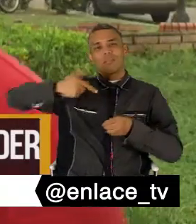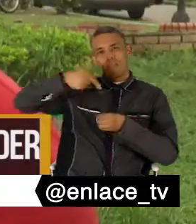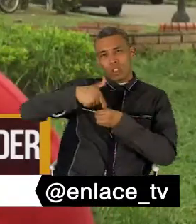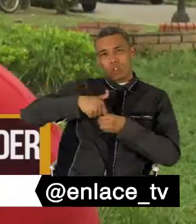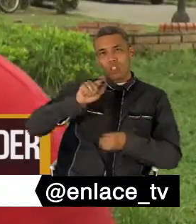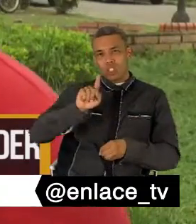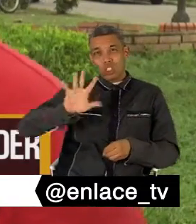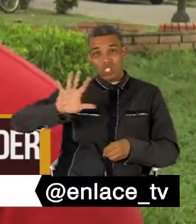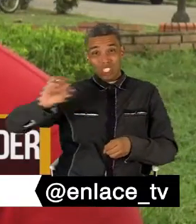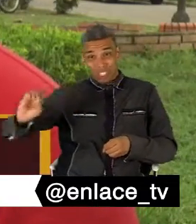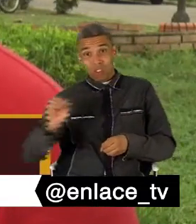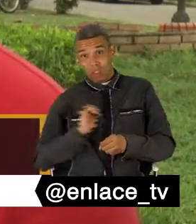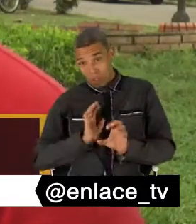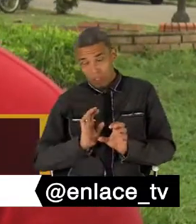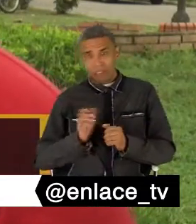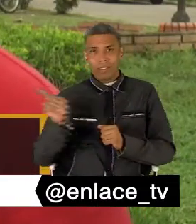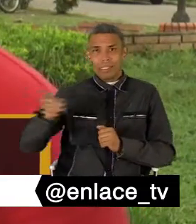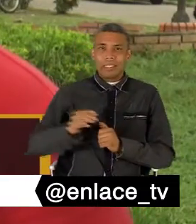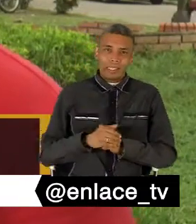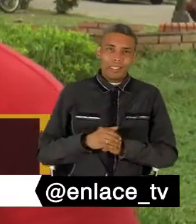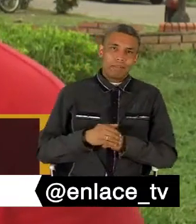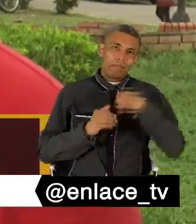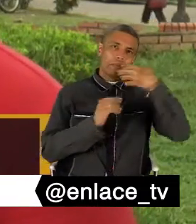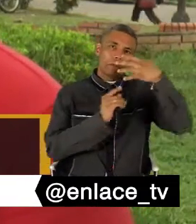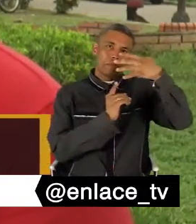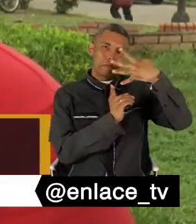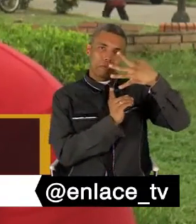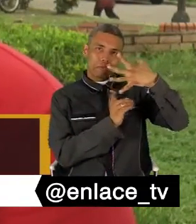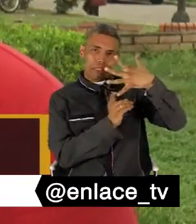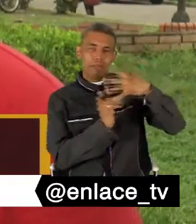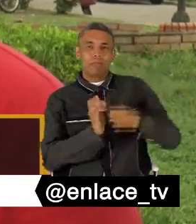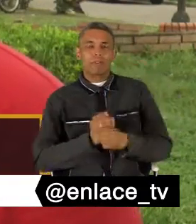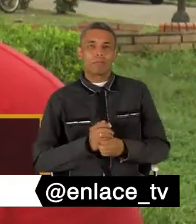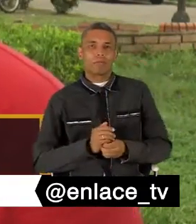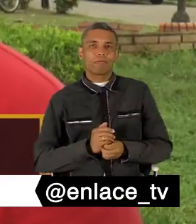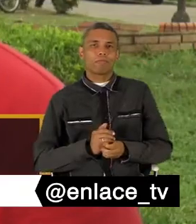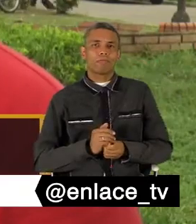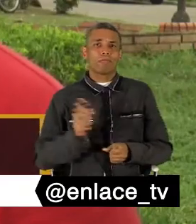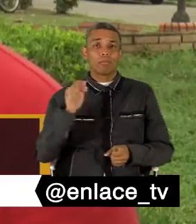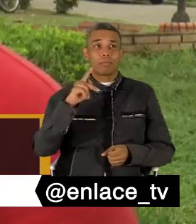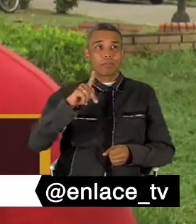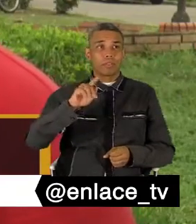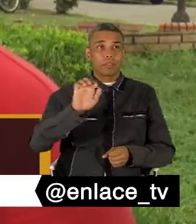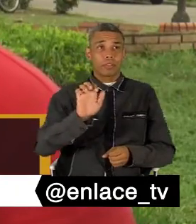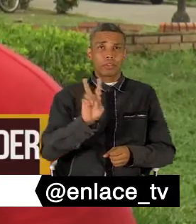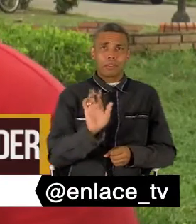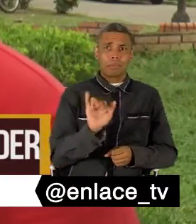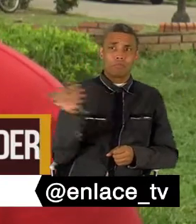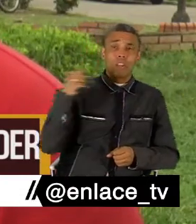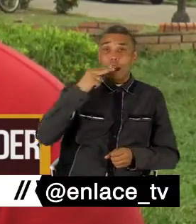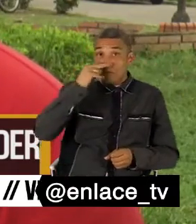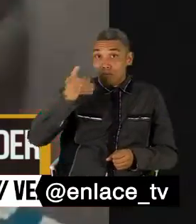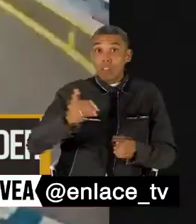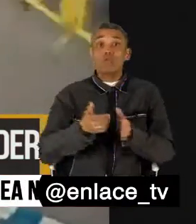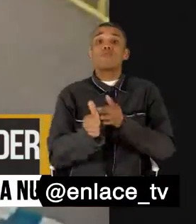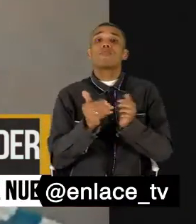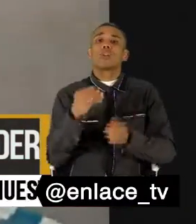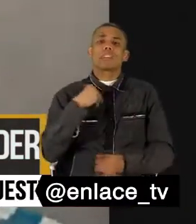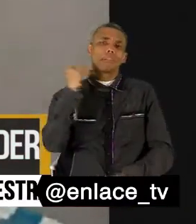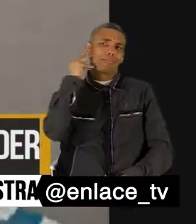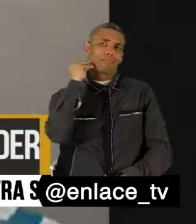Muy gracias a Dios, el Kevin tiene 16 años, él corre ya hace bastante, ya es un piloto prácticamente profesional, está al nivel de